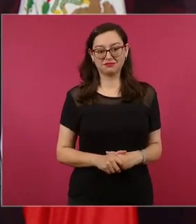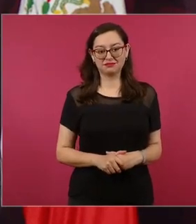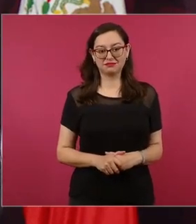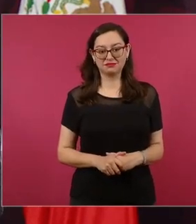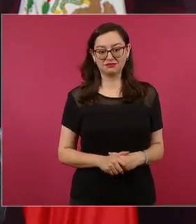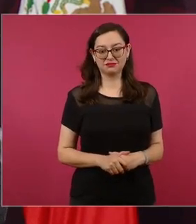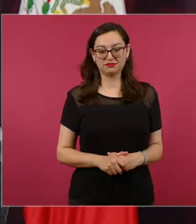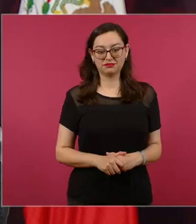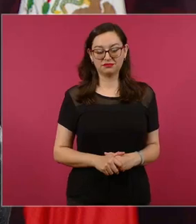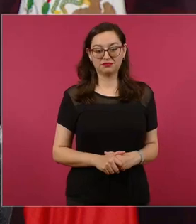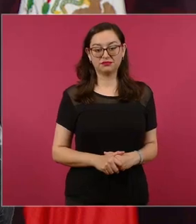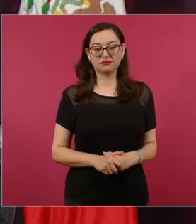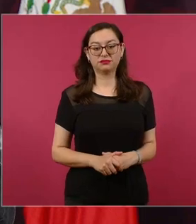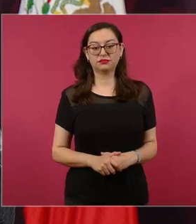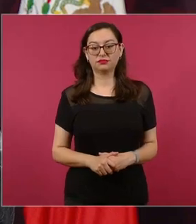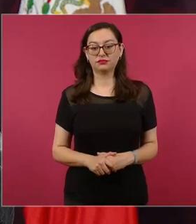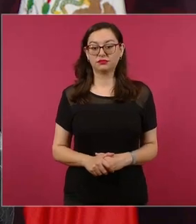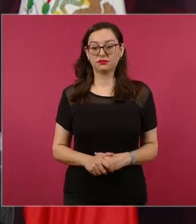Resultó que